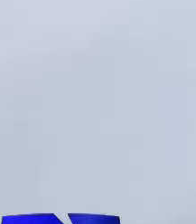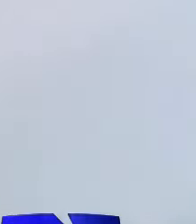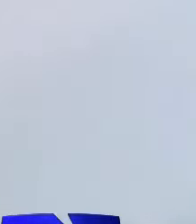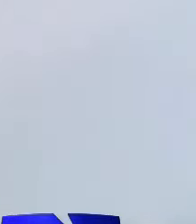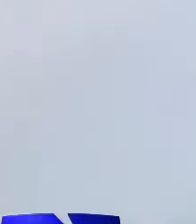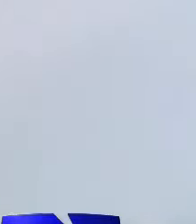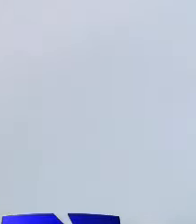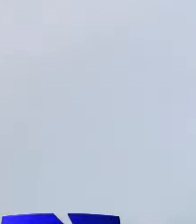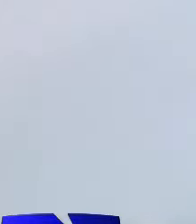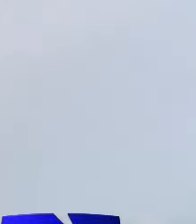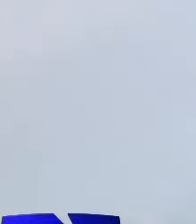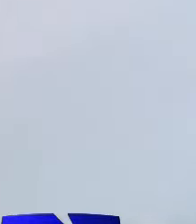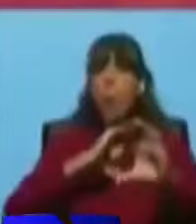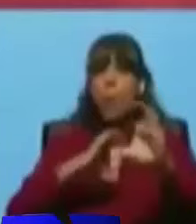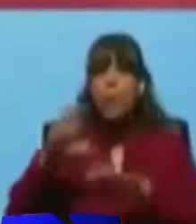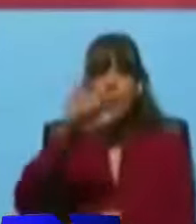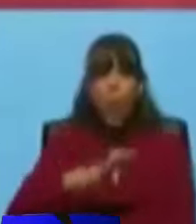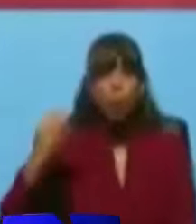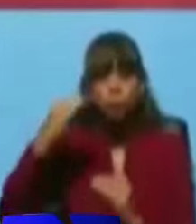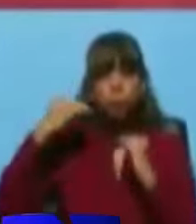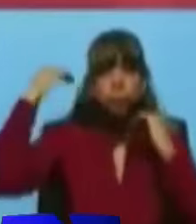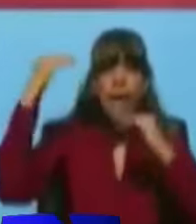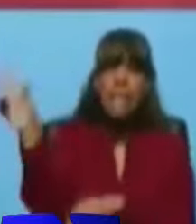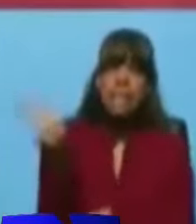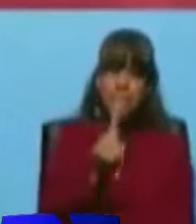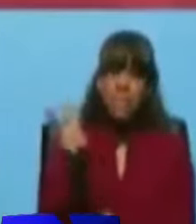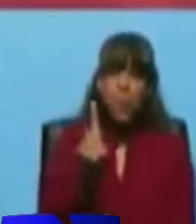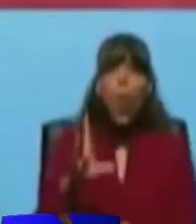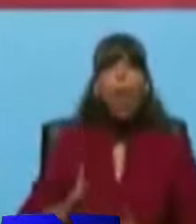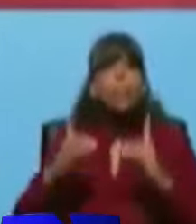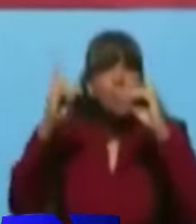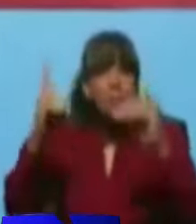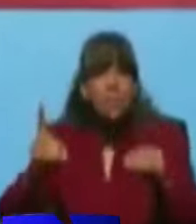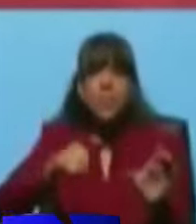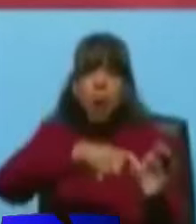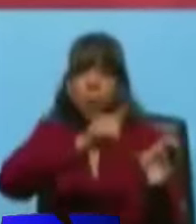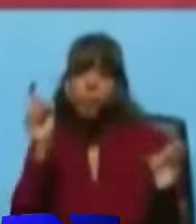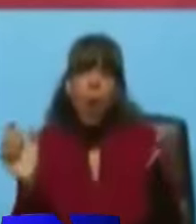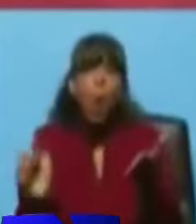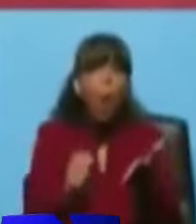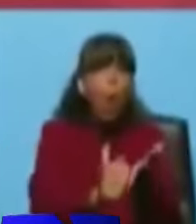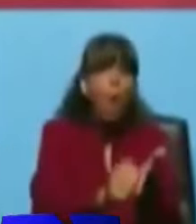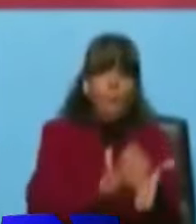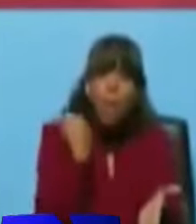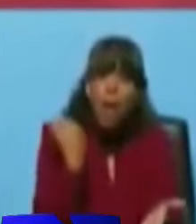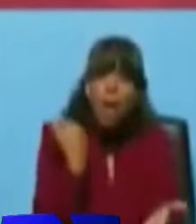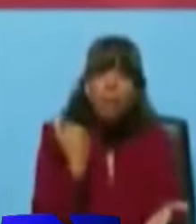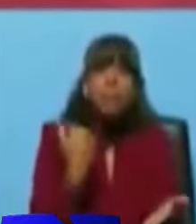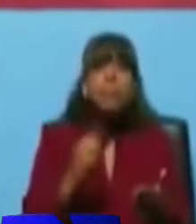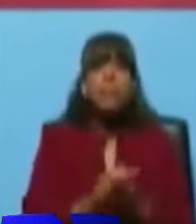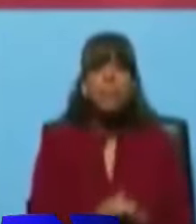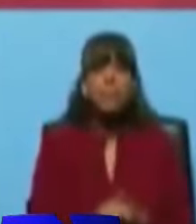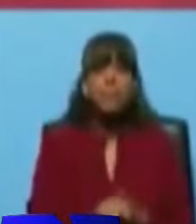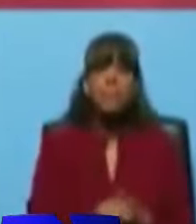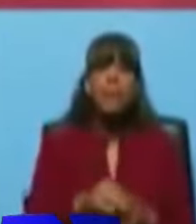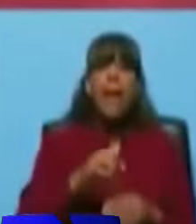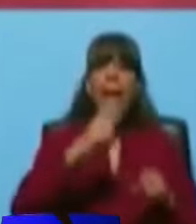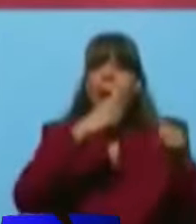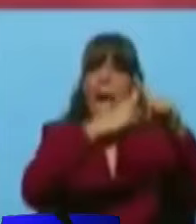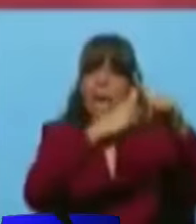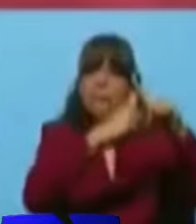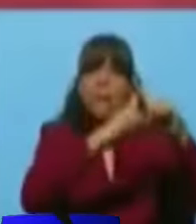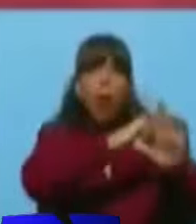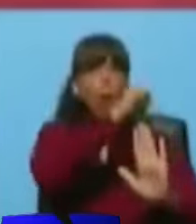periodista Alejandra horá de CNN mulino expresó su disposición a ofrecer asilo político temporal a